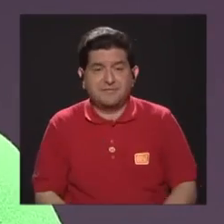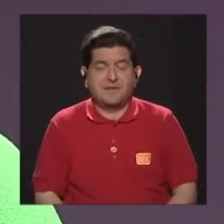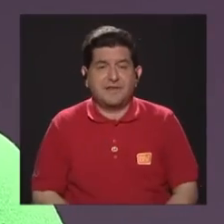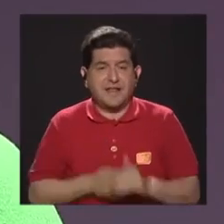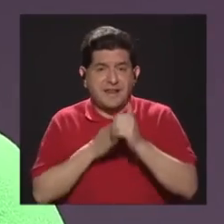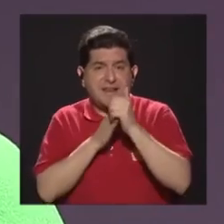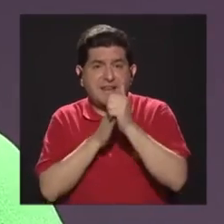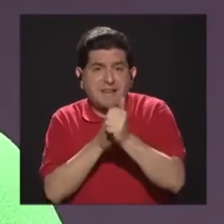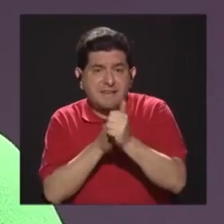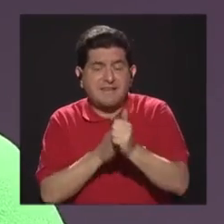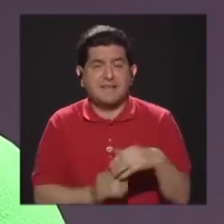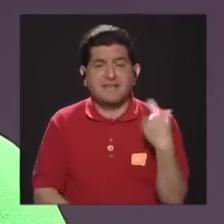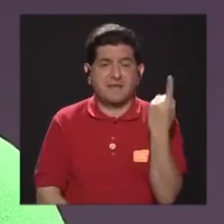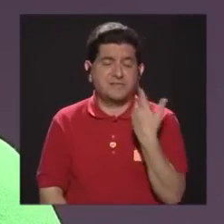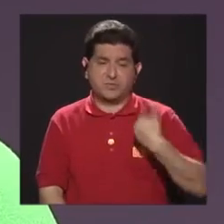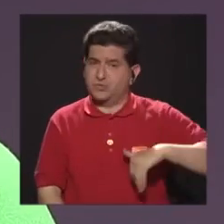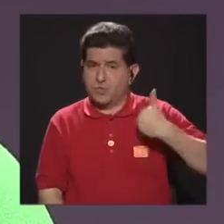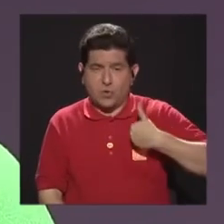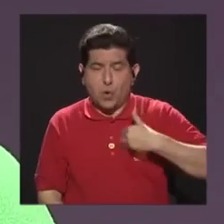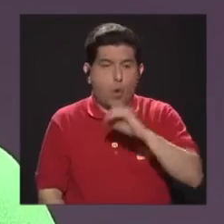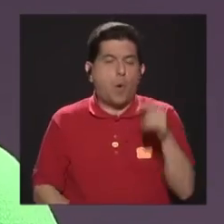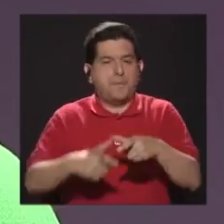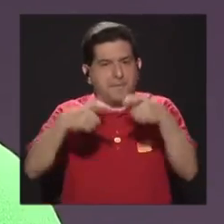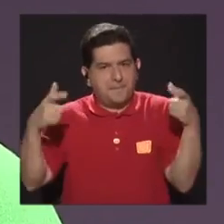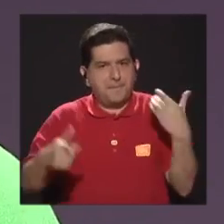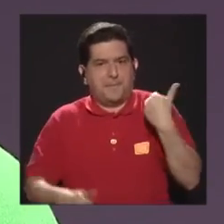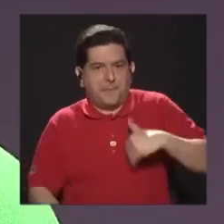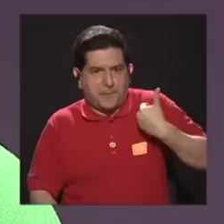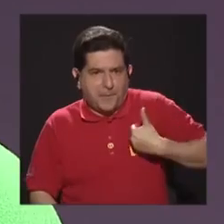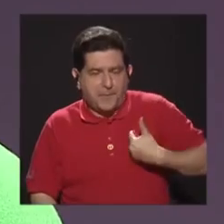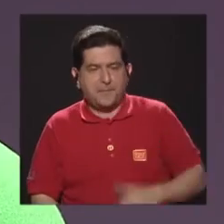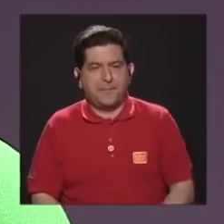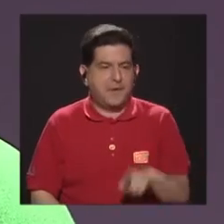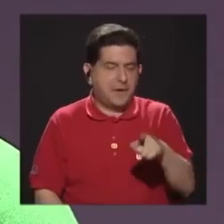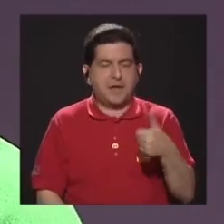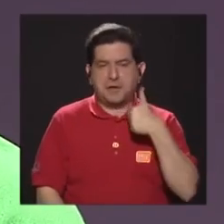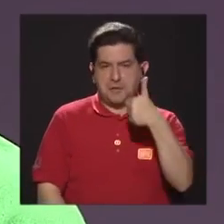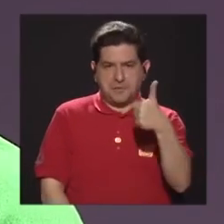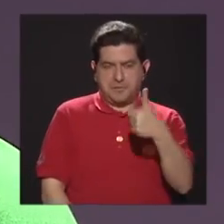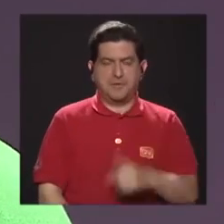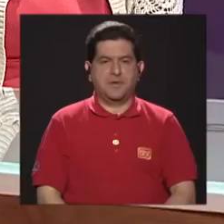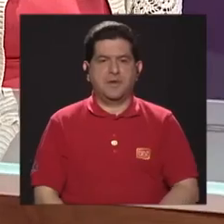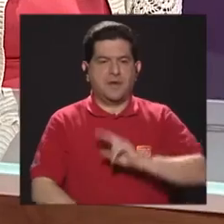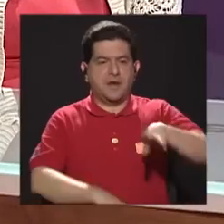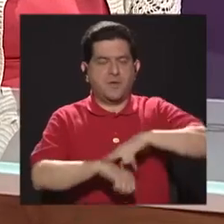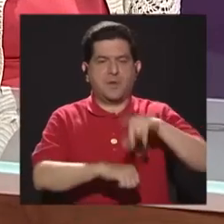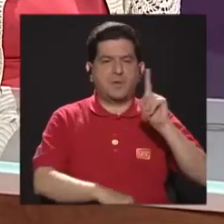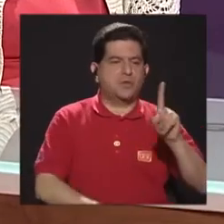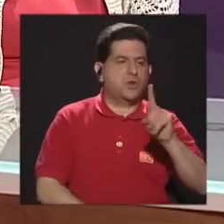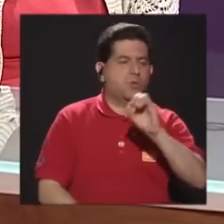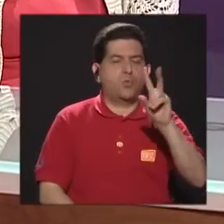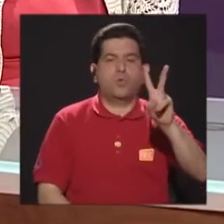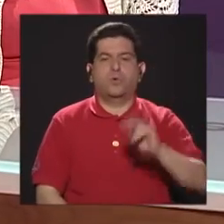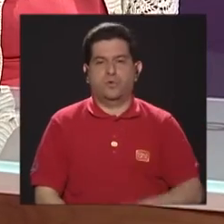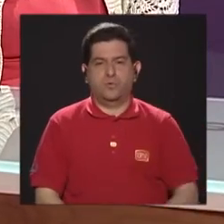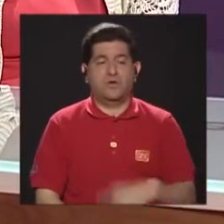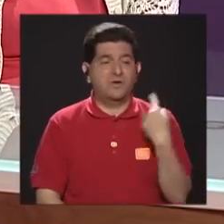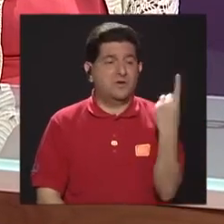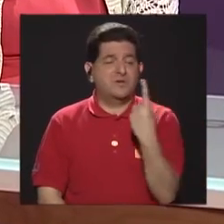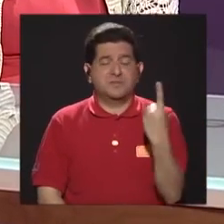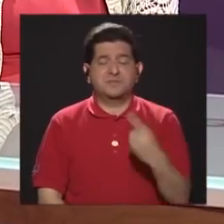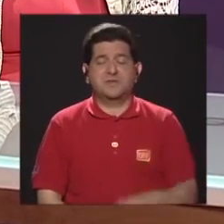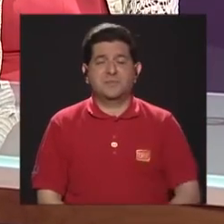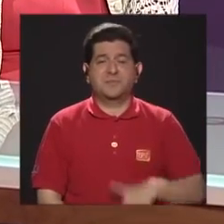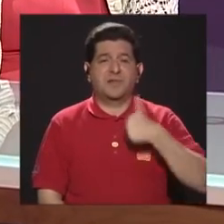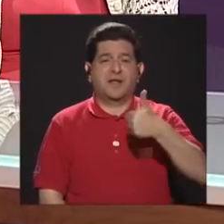son exclusivamente de hombres, en su mayoría de hombres, al quedar electos usualmente queda uno, queda dos, y entonces siempre queda electo